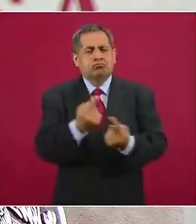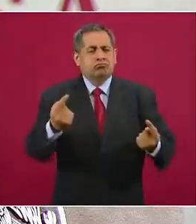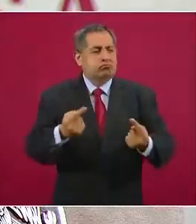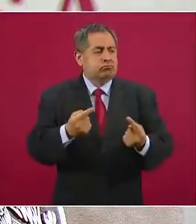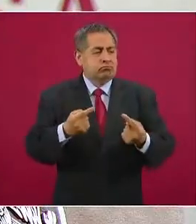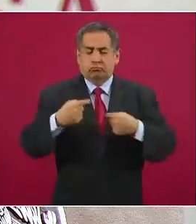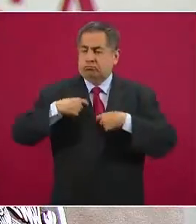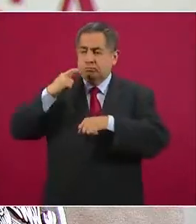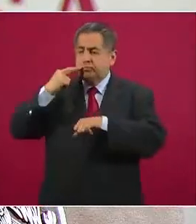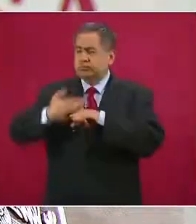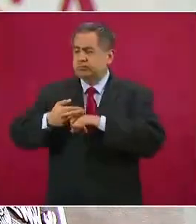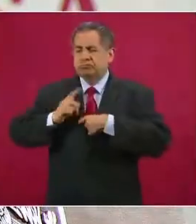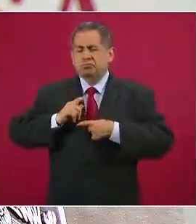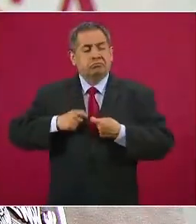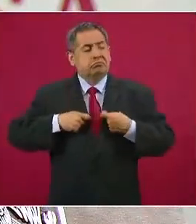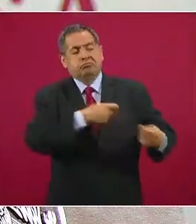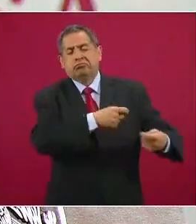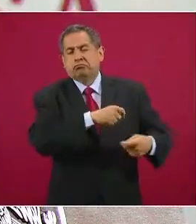Seguro Social,